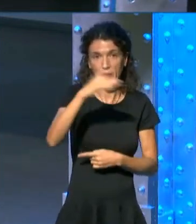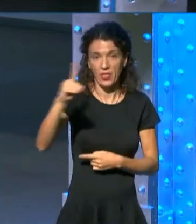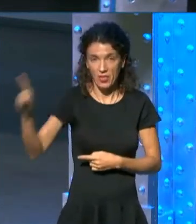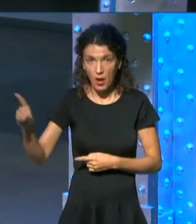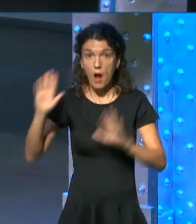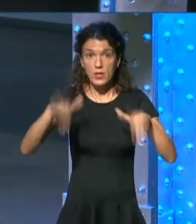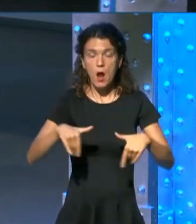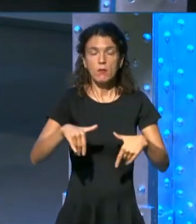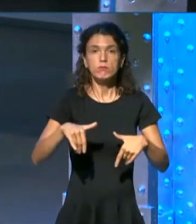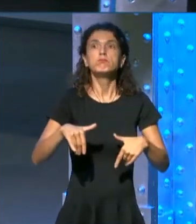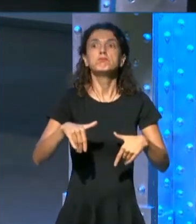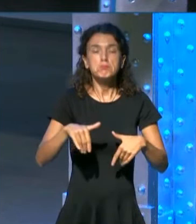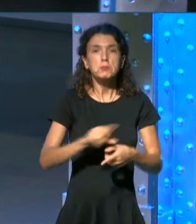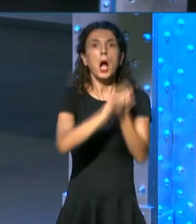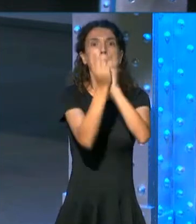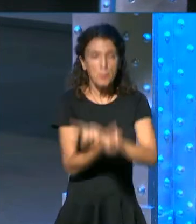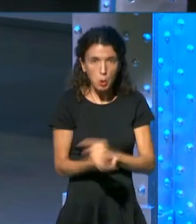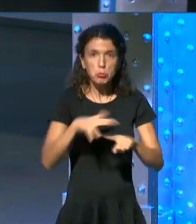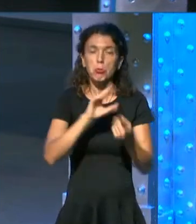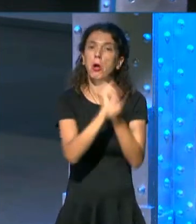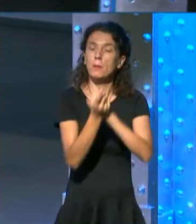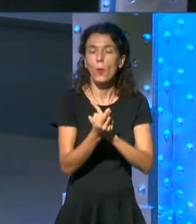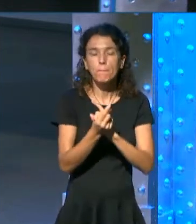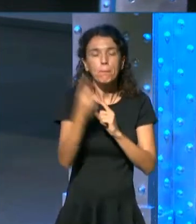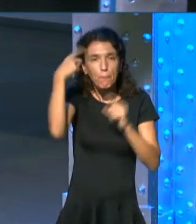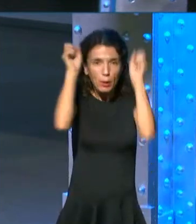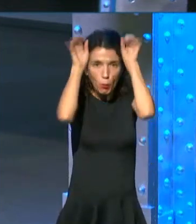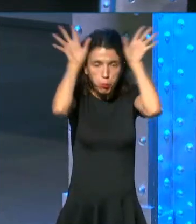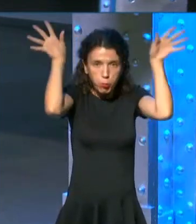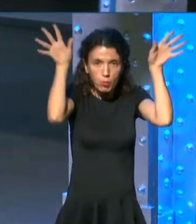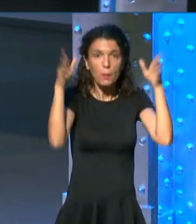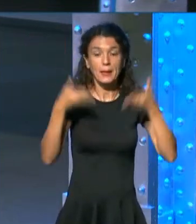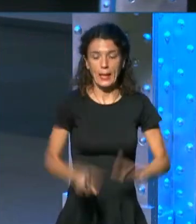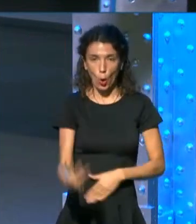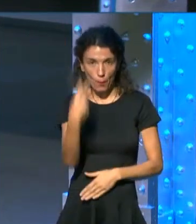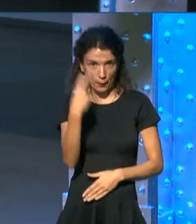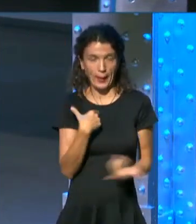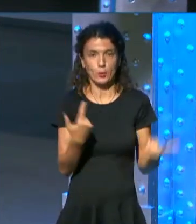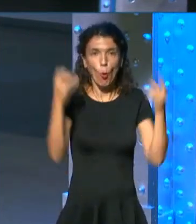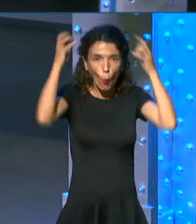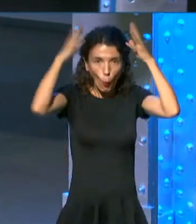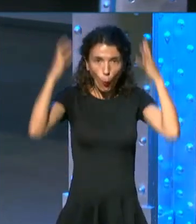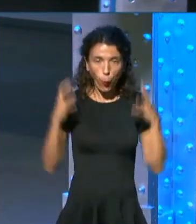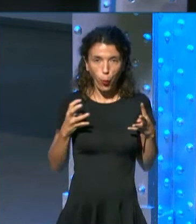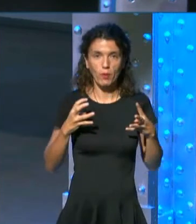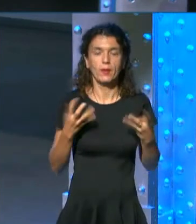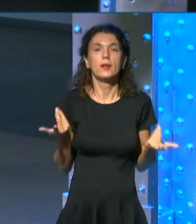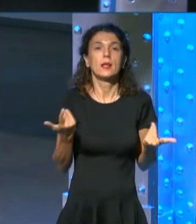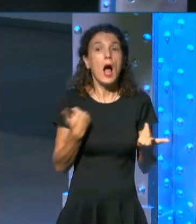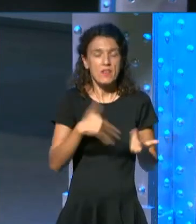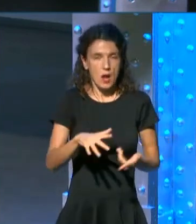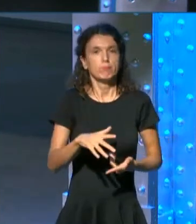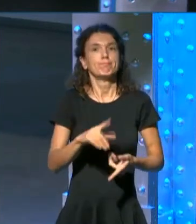La cosa cambió, me creció más el pelo, yo estoy muy contento de cómo me ven mis hijos, ¿no? Porque me ven con una buena melena ahí en la cabeza, ¿vale? Entonces la cosa